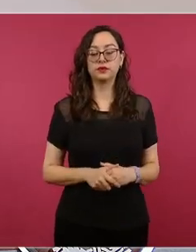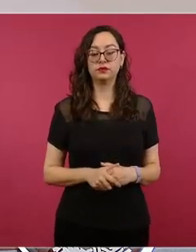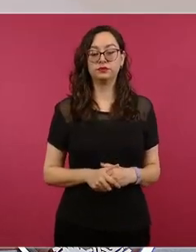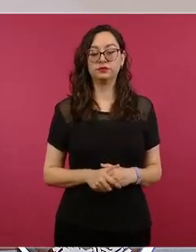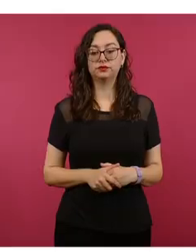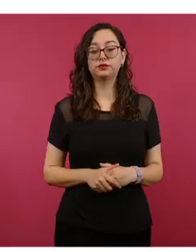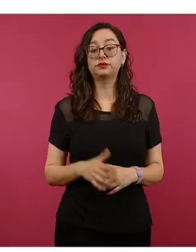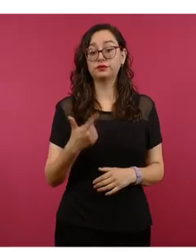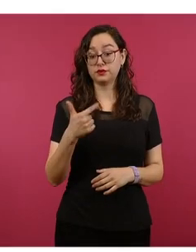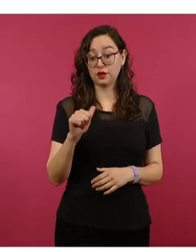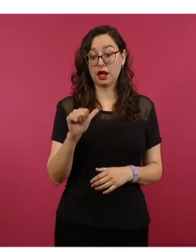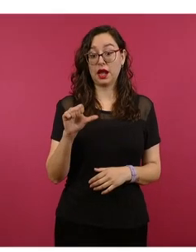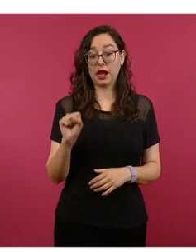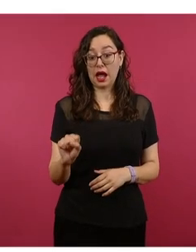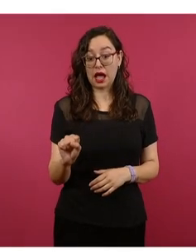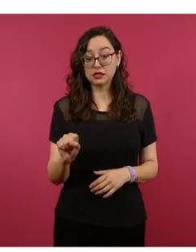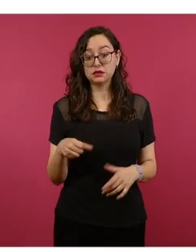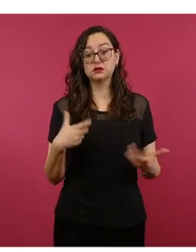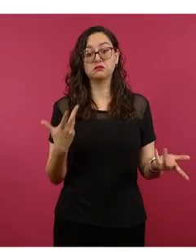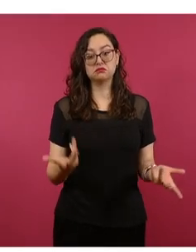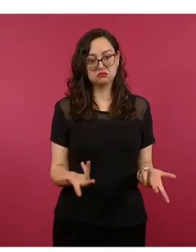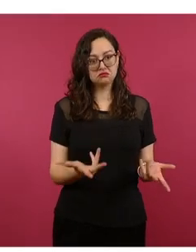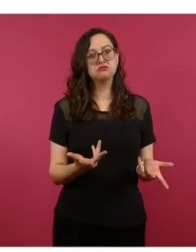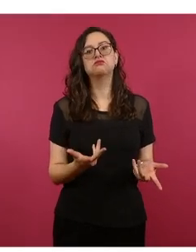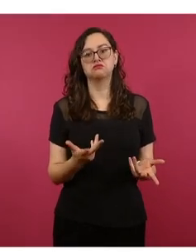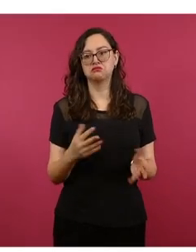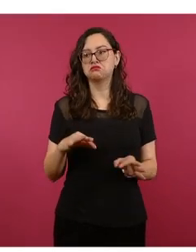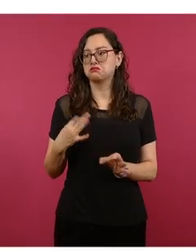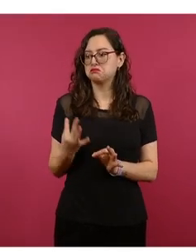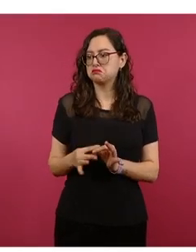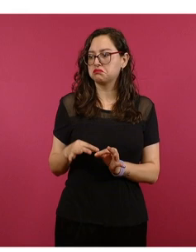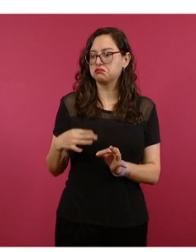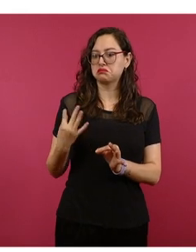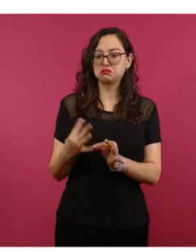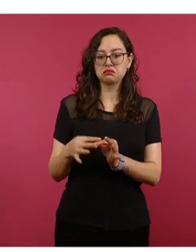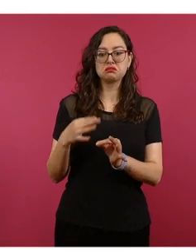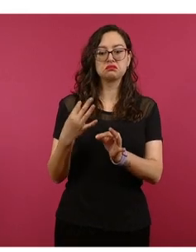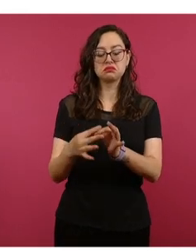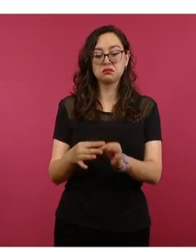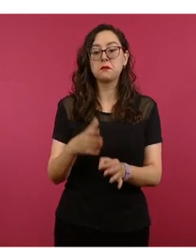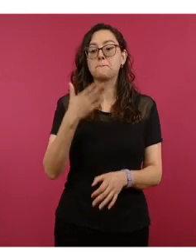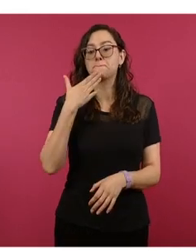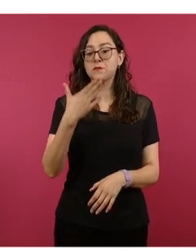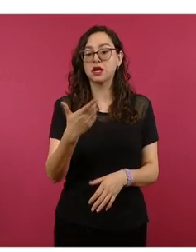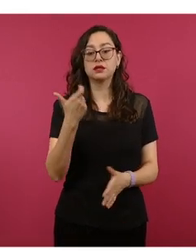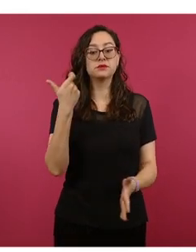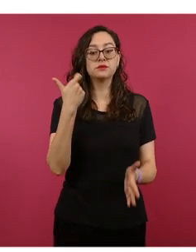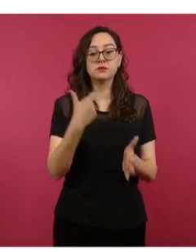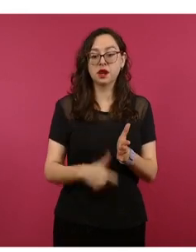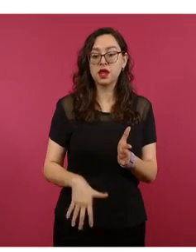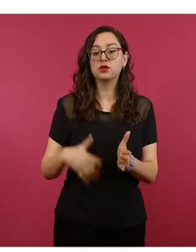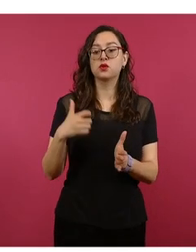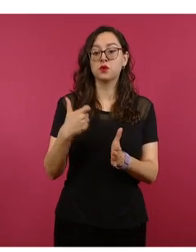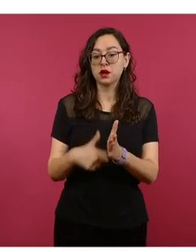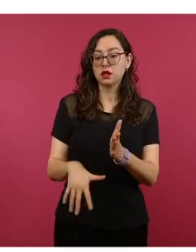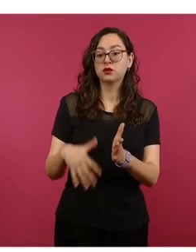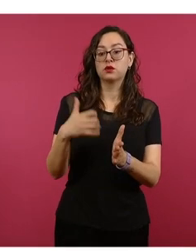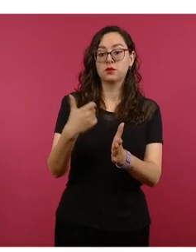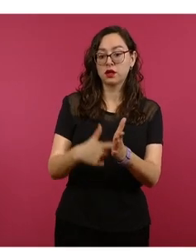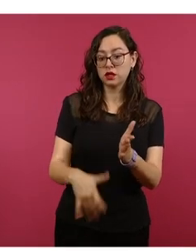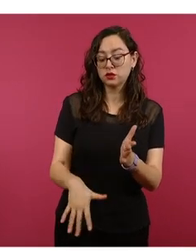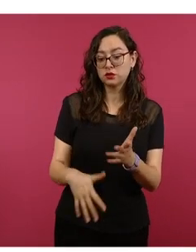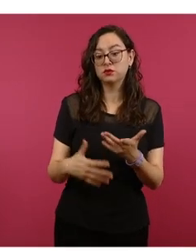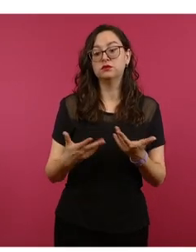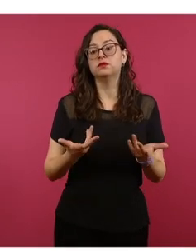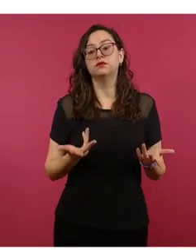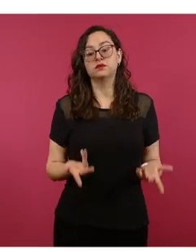mercado estable con los distribuidores y proveedores cumpliendo con los consumidores en el tema de los precios máximos. Y en este caso, en